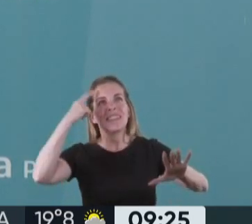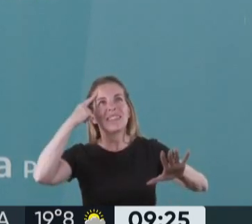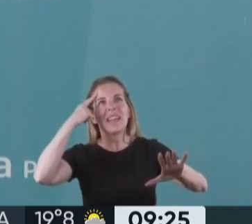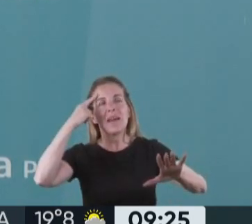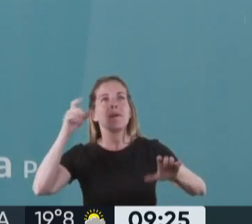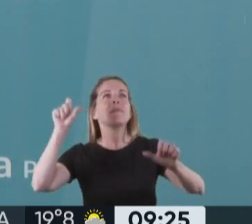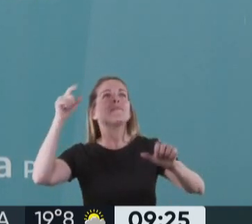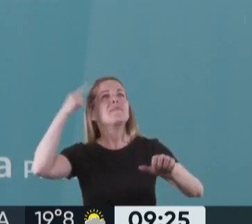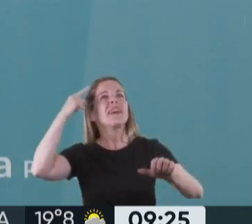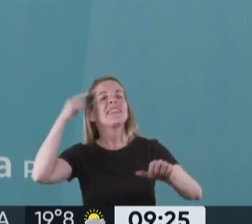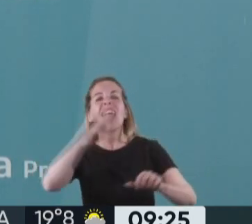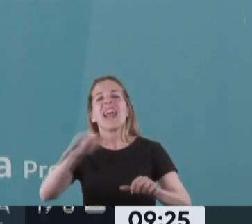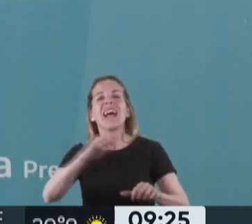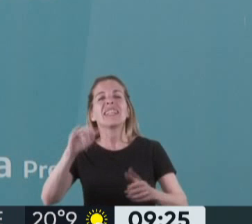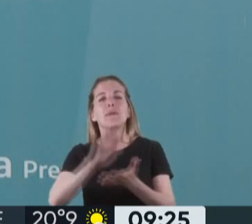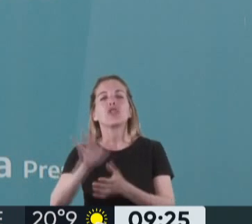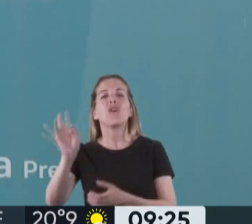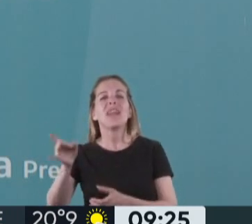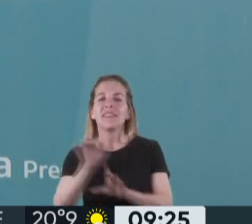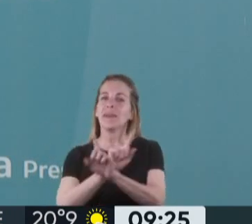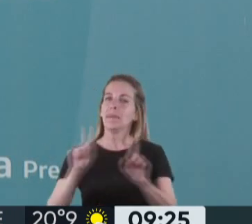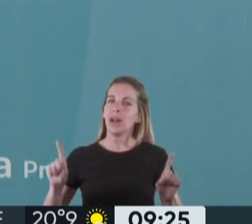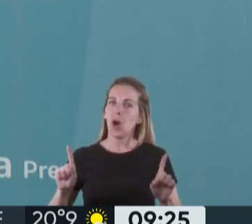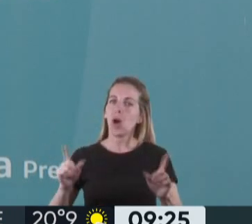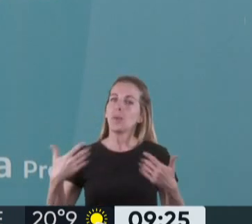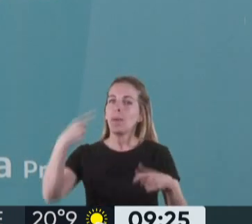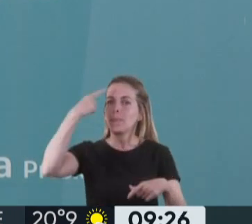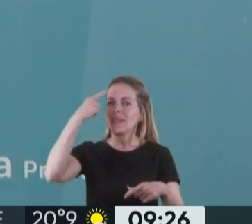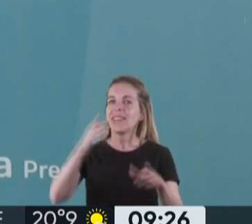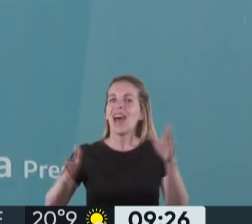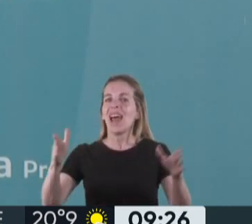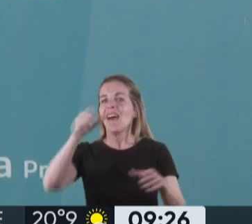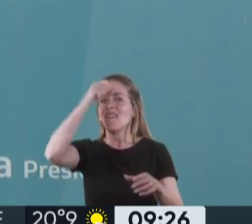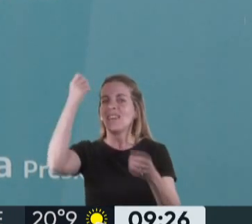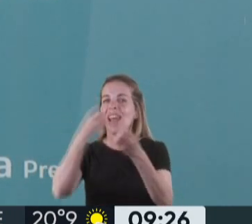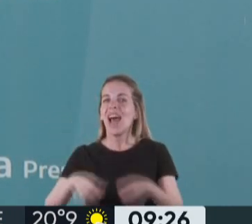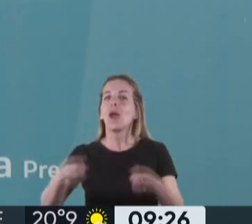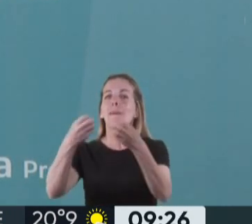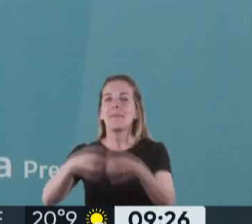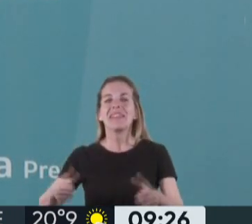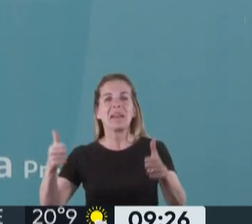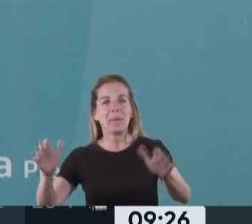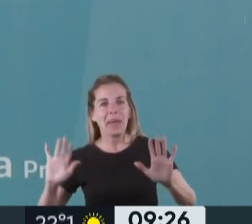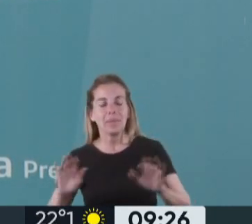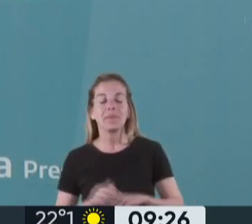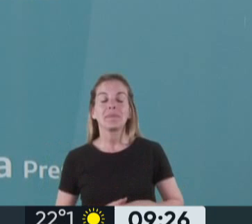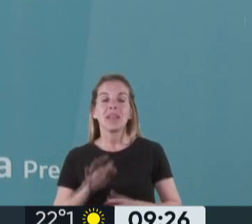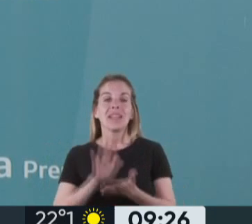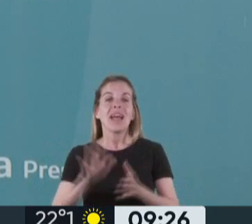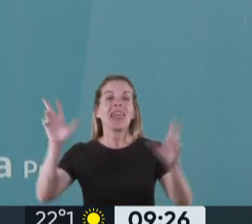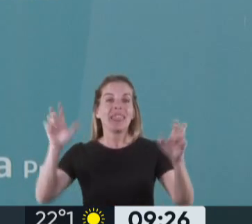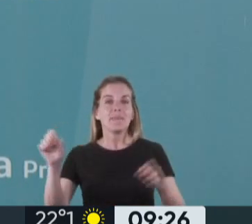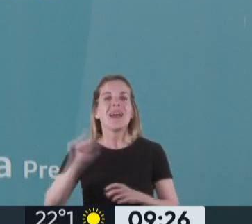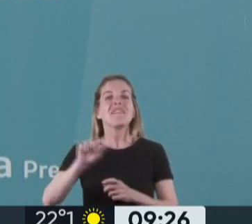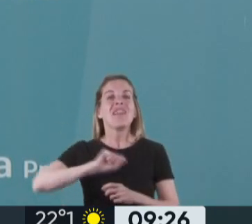diciembre. Esperemos que tengamos un gran diciembre y un gran inicio del verano. El gobierno está trabajando en el tema de la inflación, para eso el